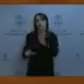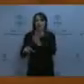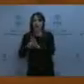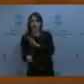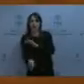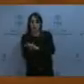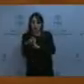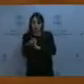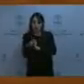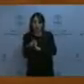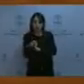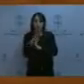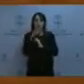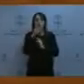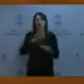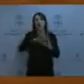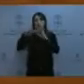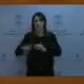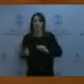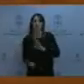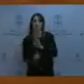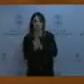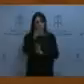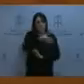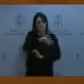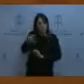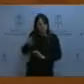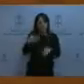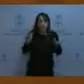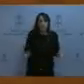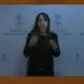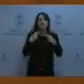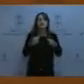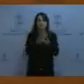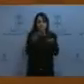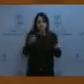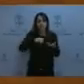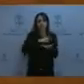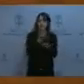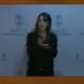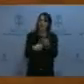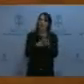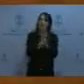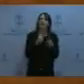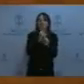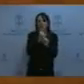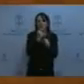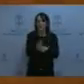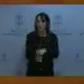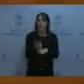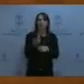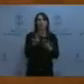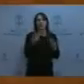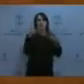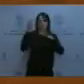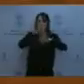y la aplicación de nuestras competencias de manera adecuada. Por tanto, señorías, estamos ante una proposición de ley poco trabajada, desordenada y redundante,